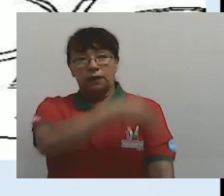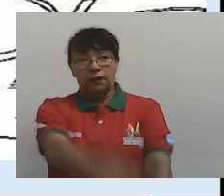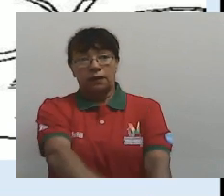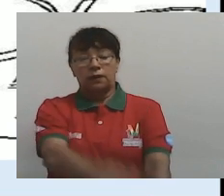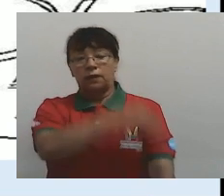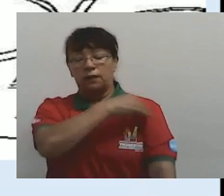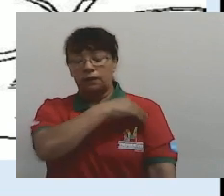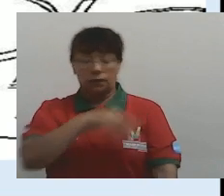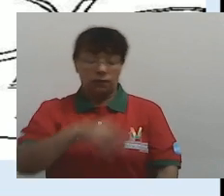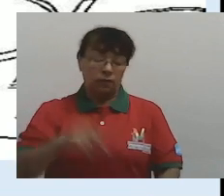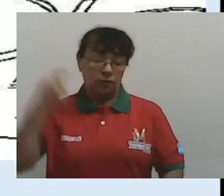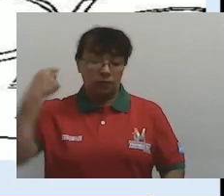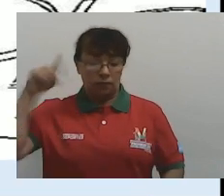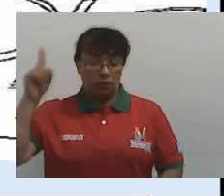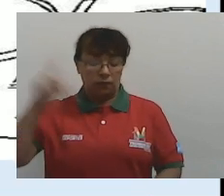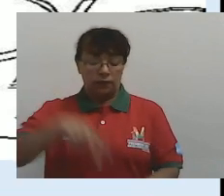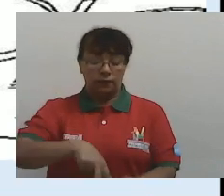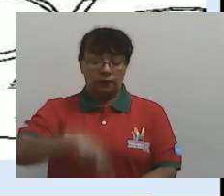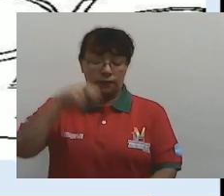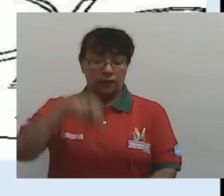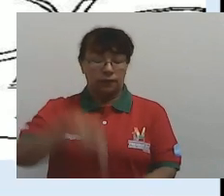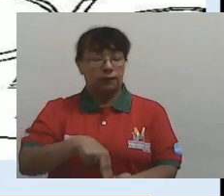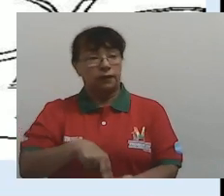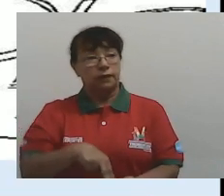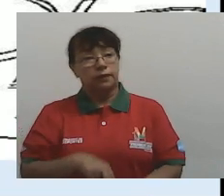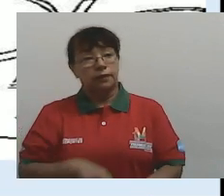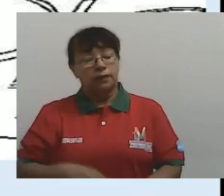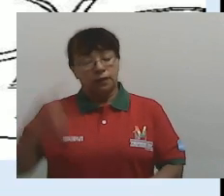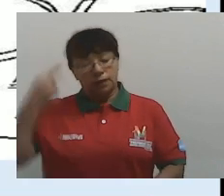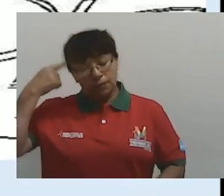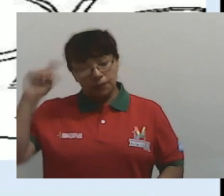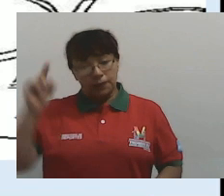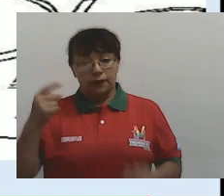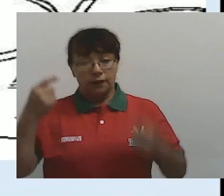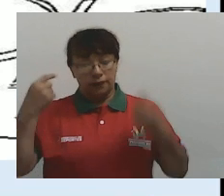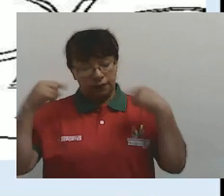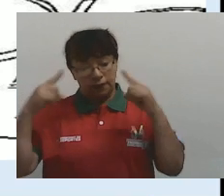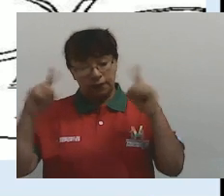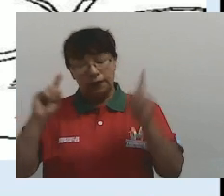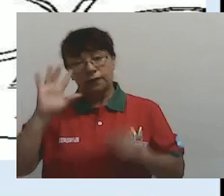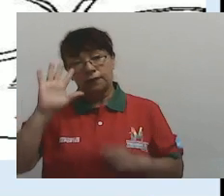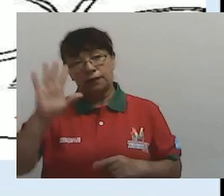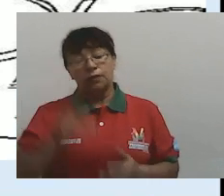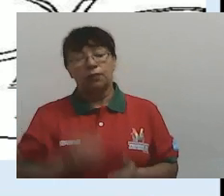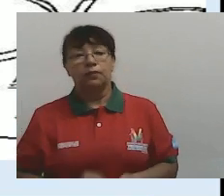saltar 4 metros y medio para ganarse 5 puntos. ¿Está?